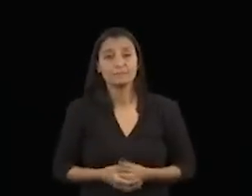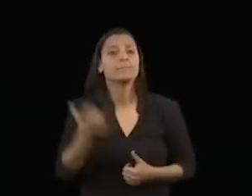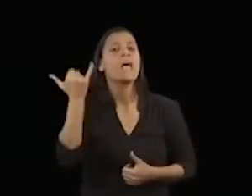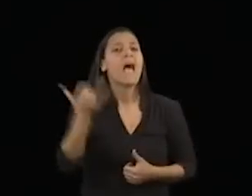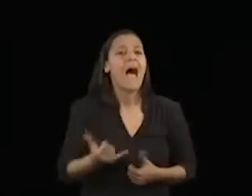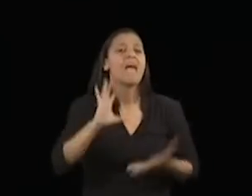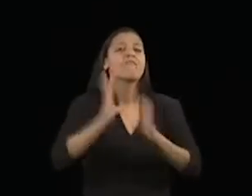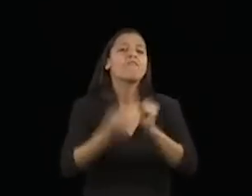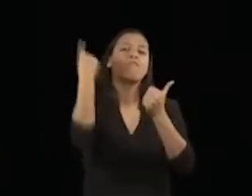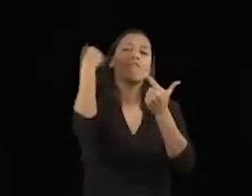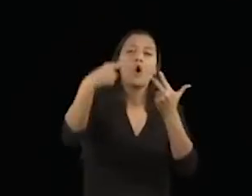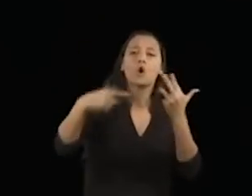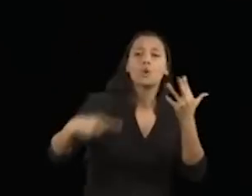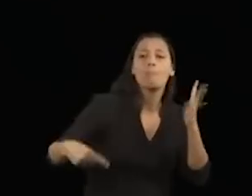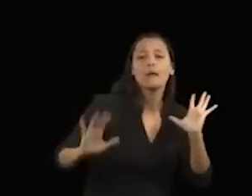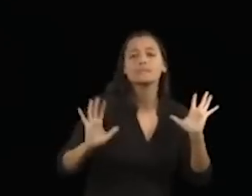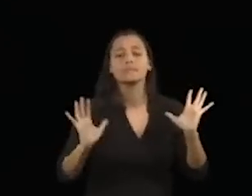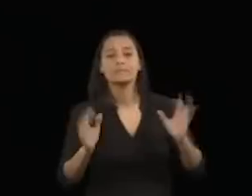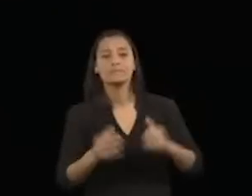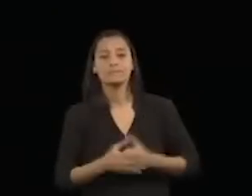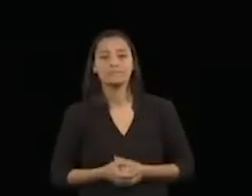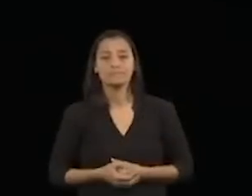distintas formas de...